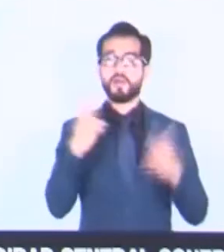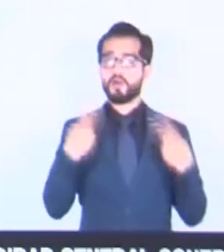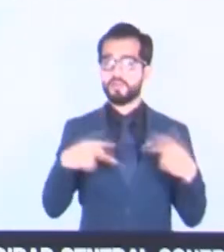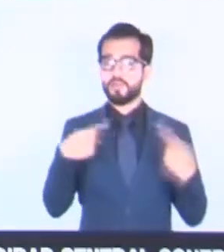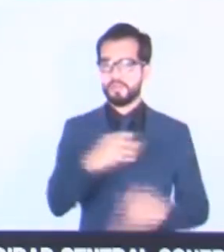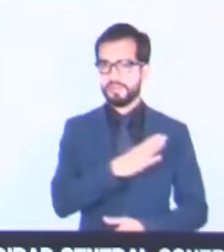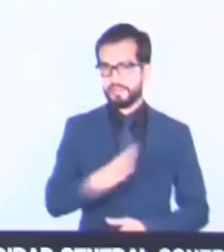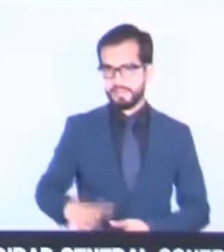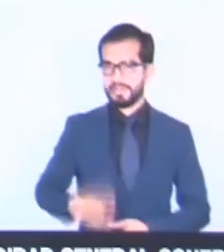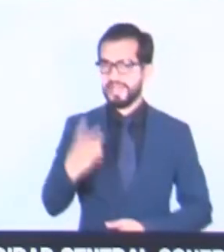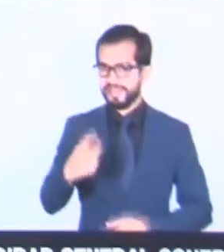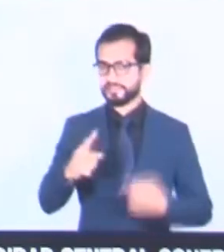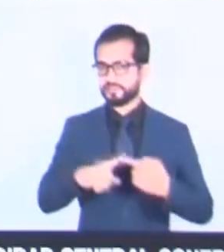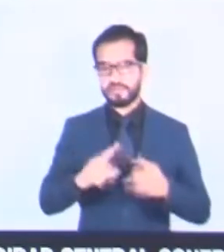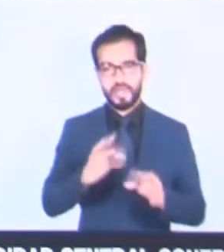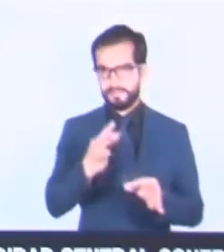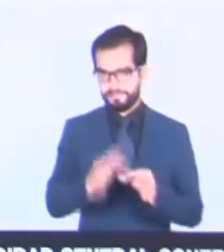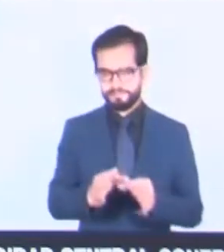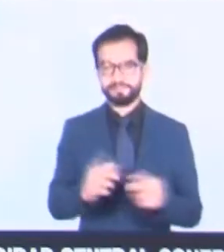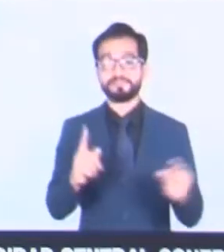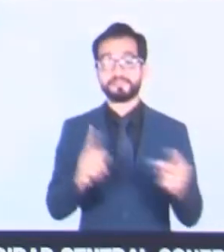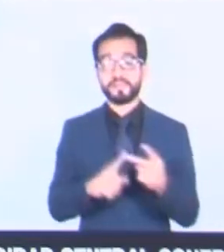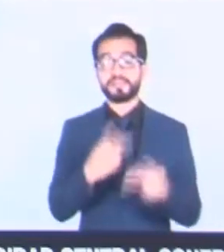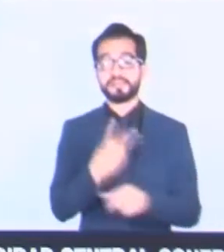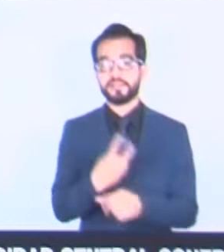quería puntualizar. Y lo segundo,